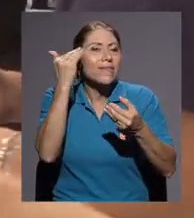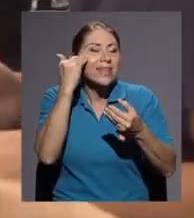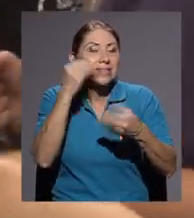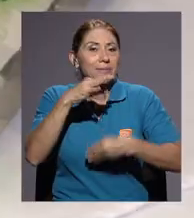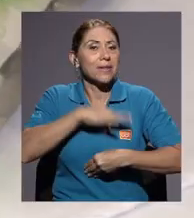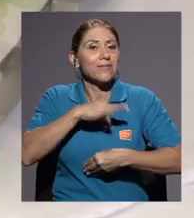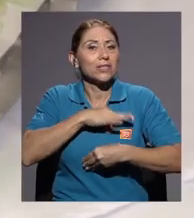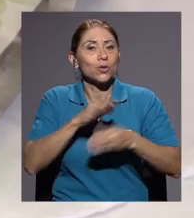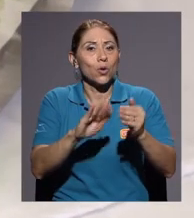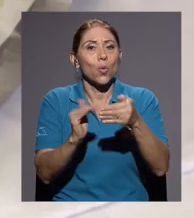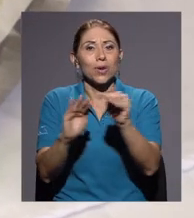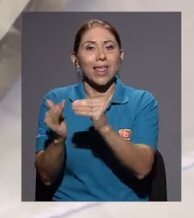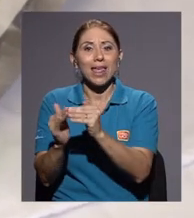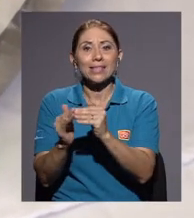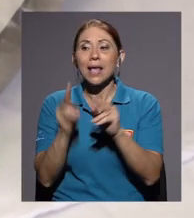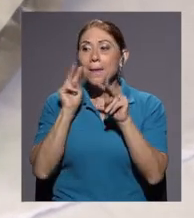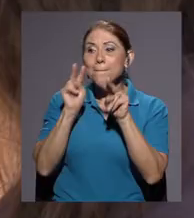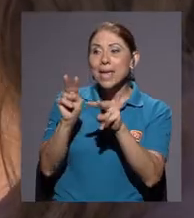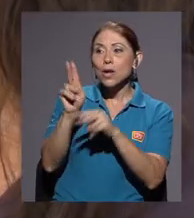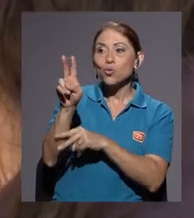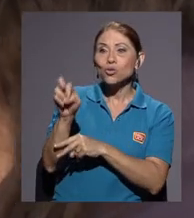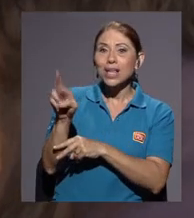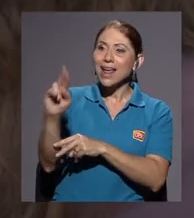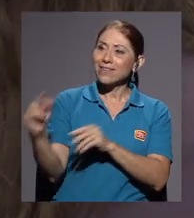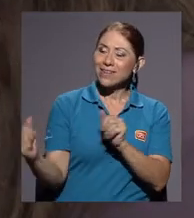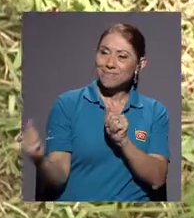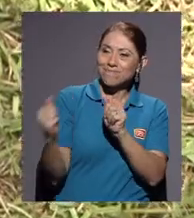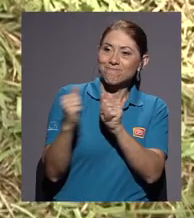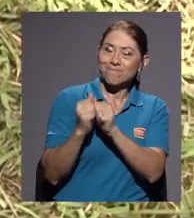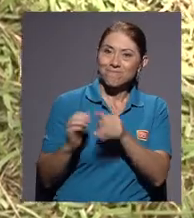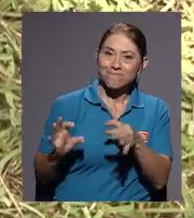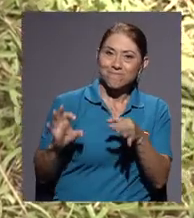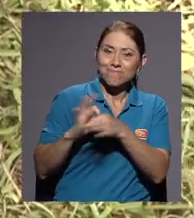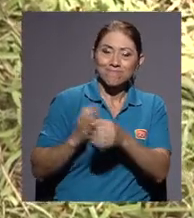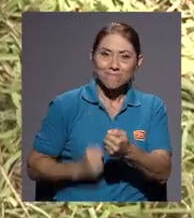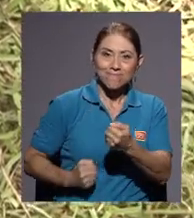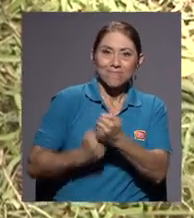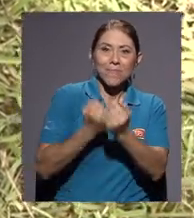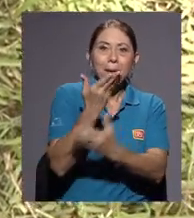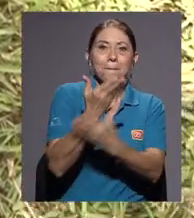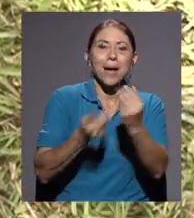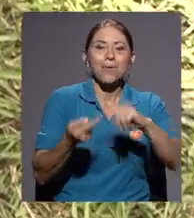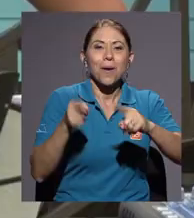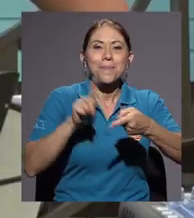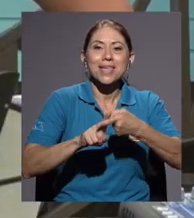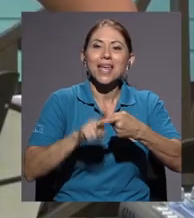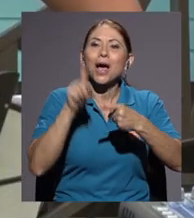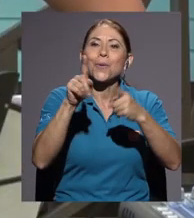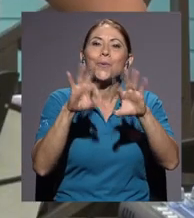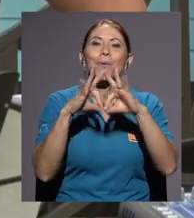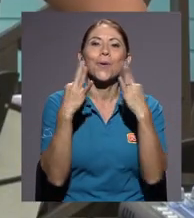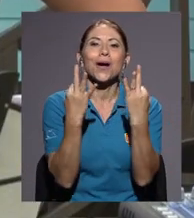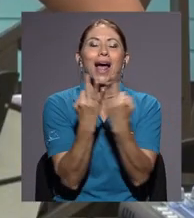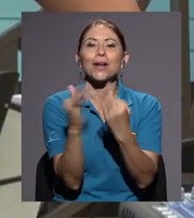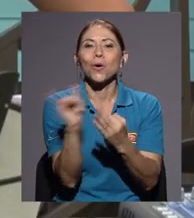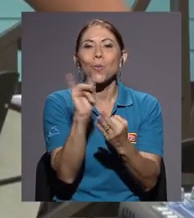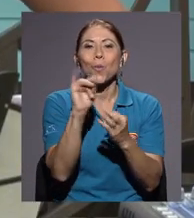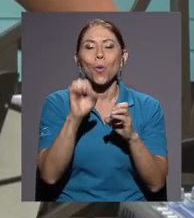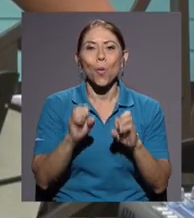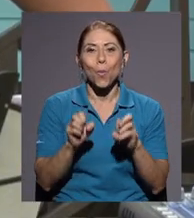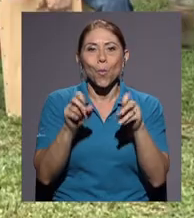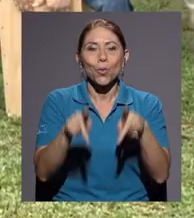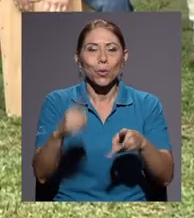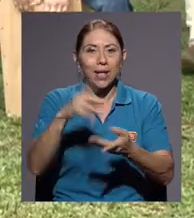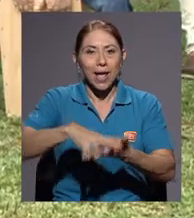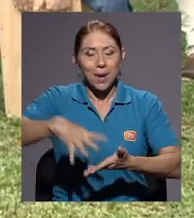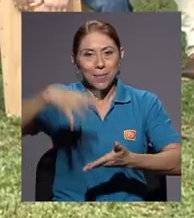ven a la UCR como una aliada, como una mano amiga, como un hogar y sobre todo como una oportunidad para